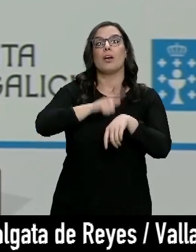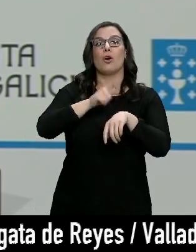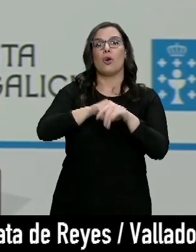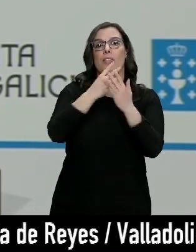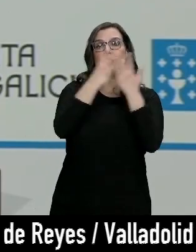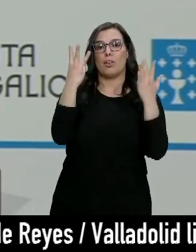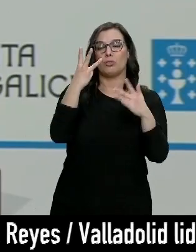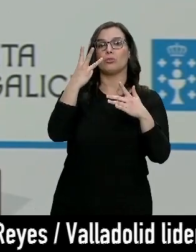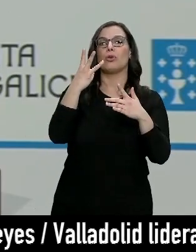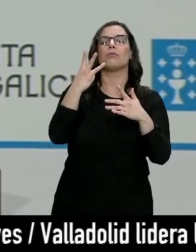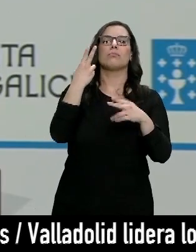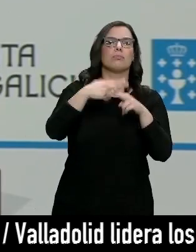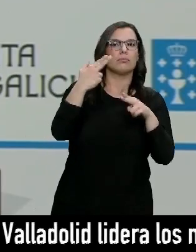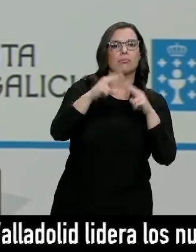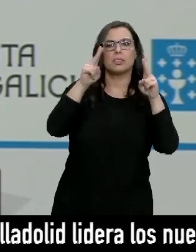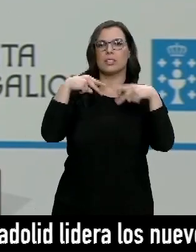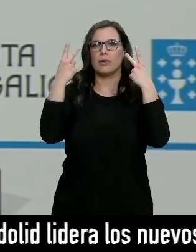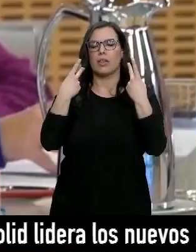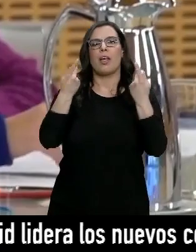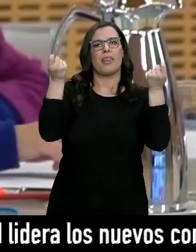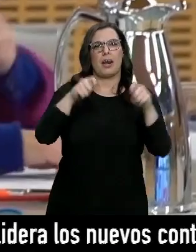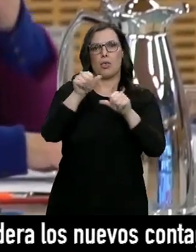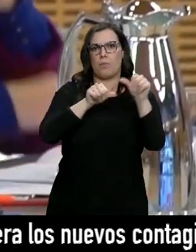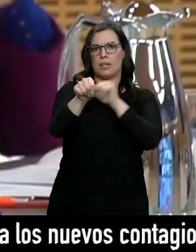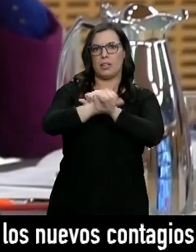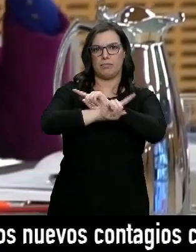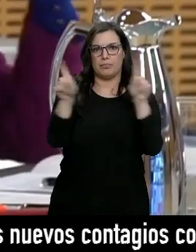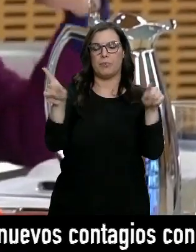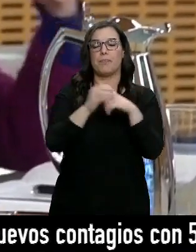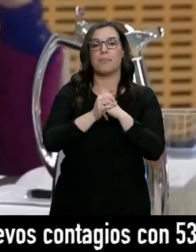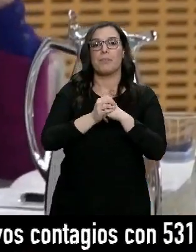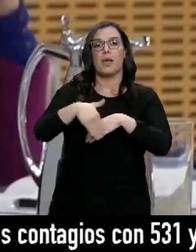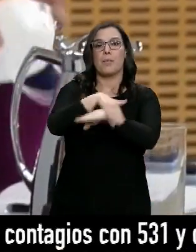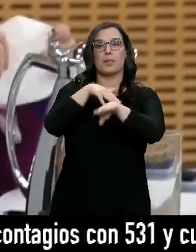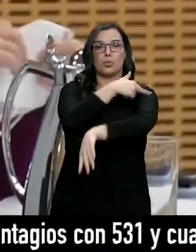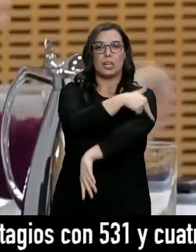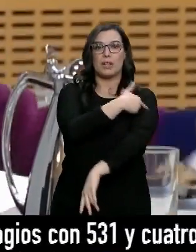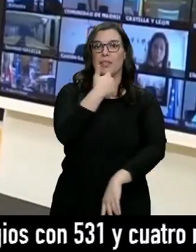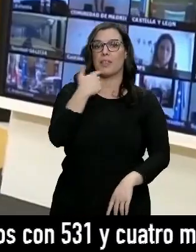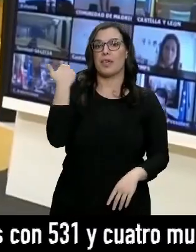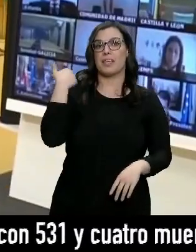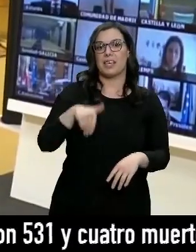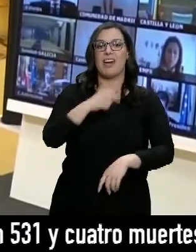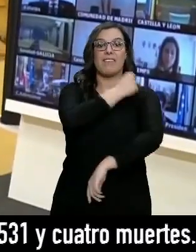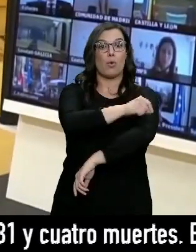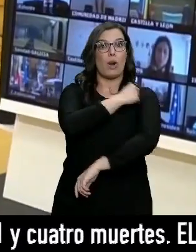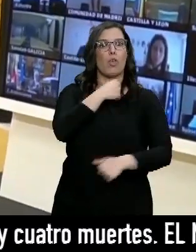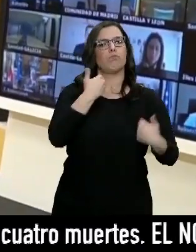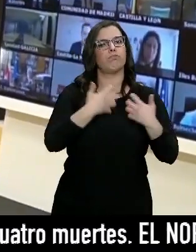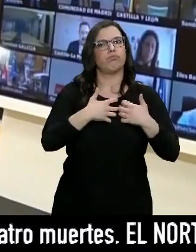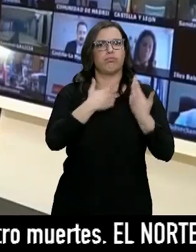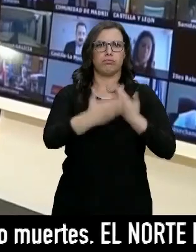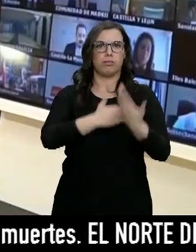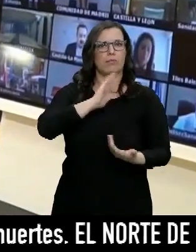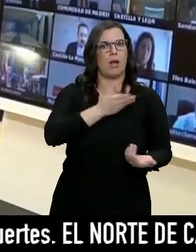actividade da hostelería e restauración non estará permitida. El ministro de Sanidad ha destacado que se ha alcanzado la velocidad de crucero en la vacunación.